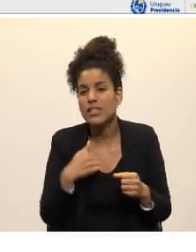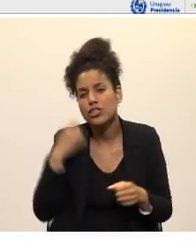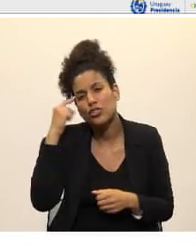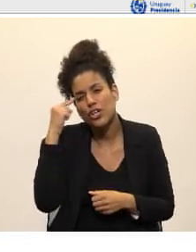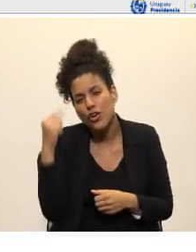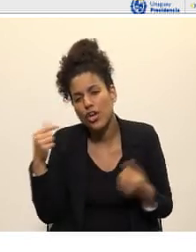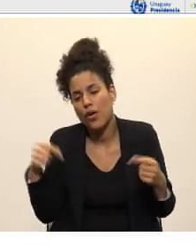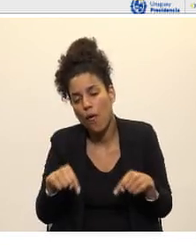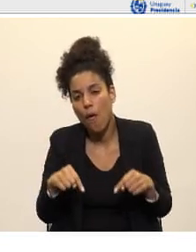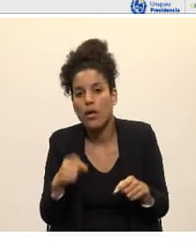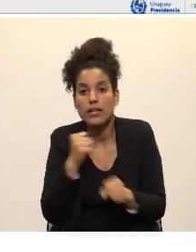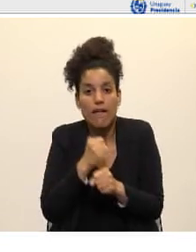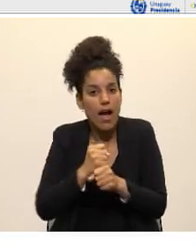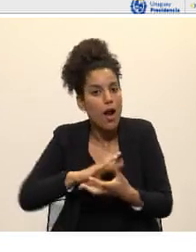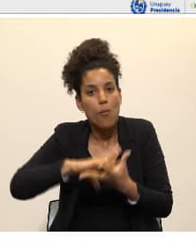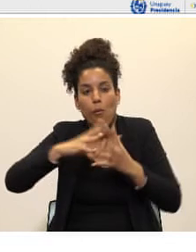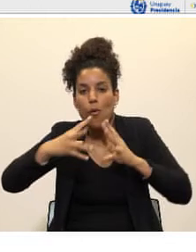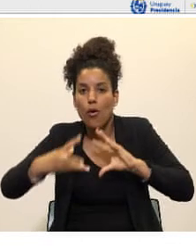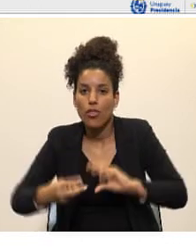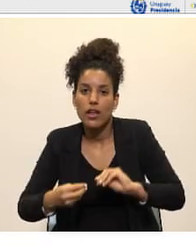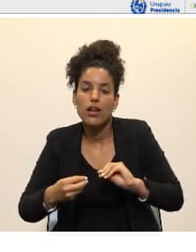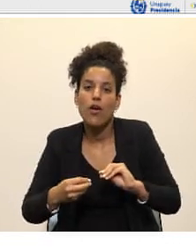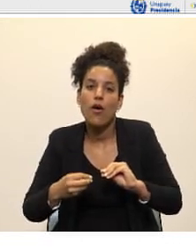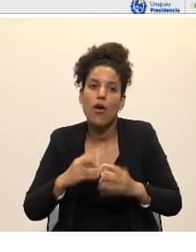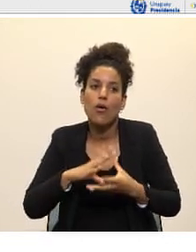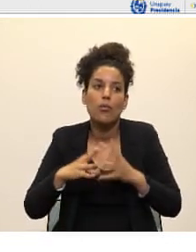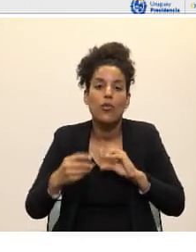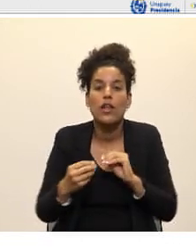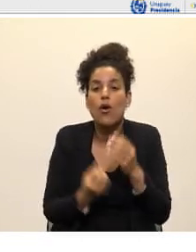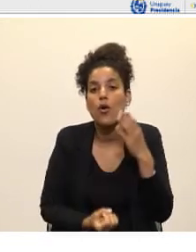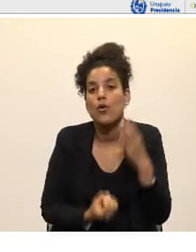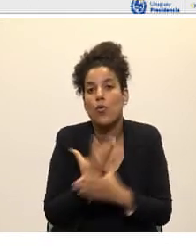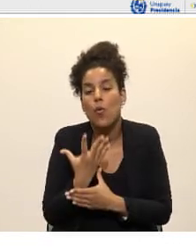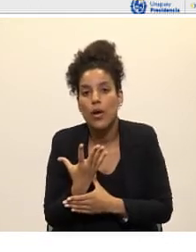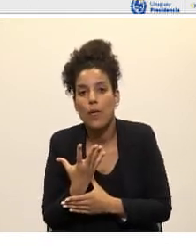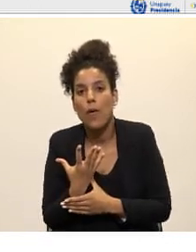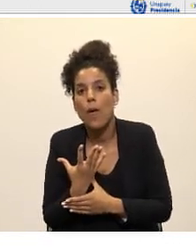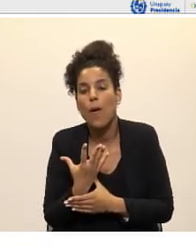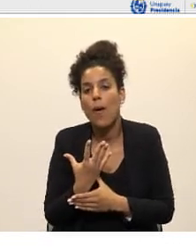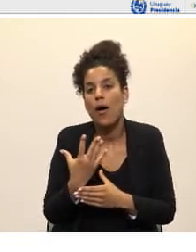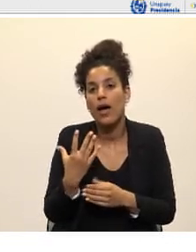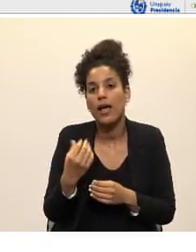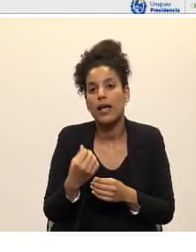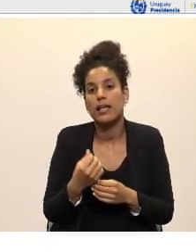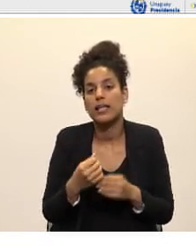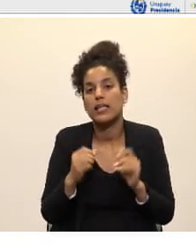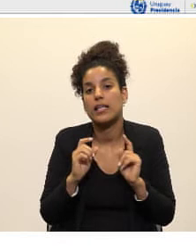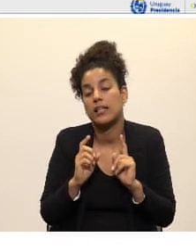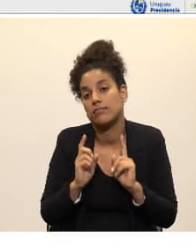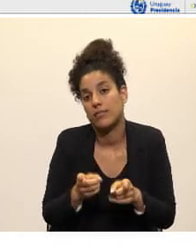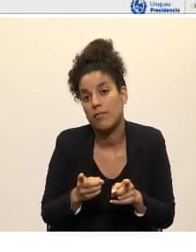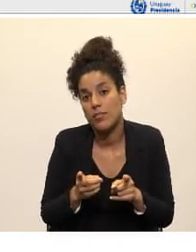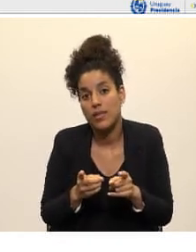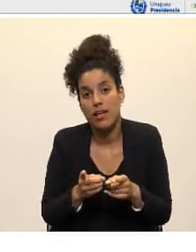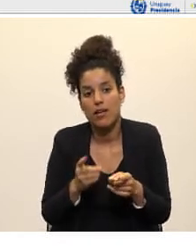hoy con un modelo mucho más espiralado, con una teoría del cambio mucho más de aproximaciones sucesivas,